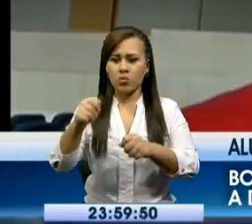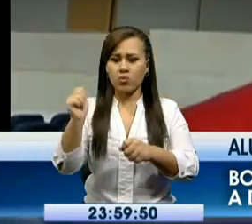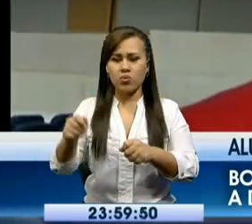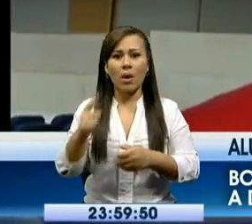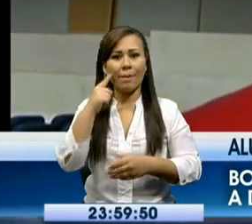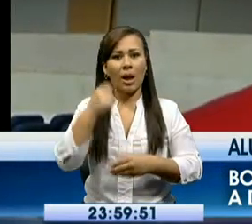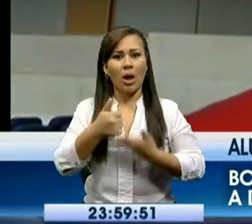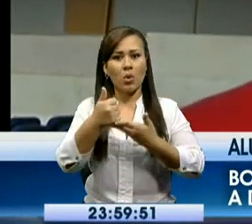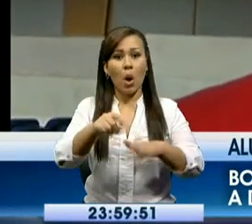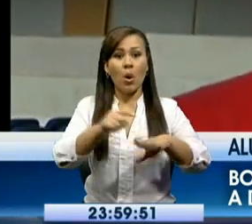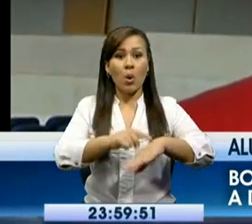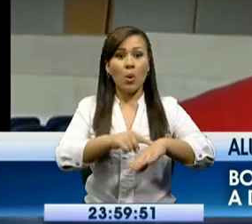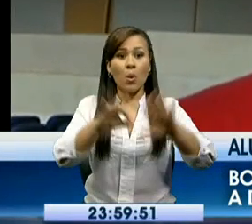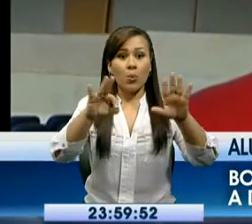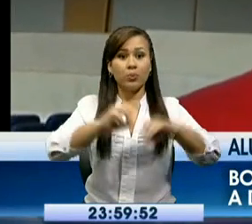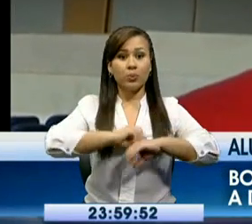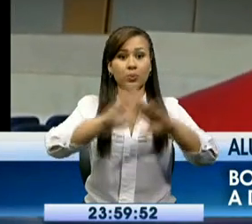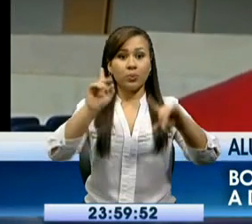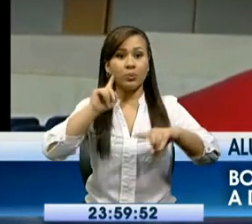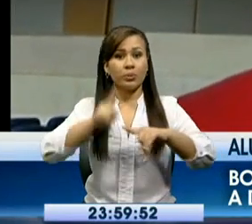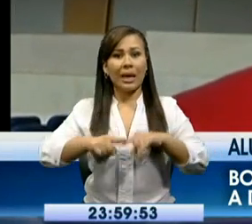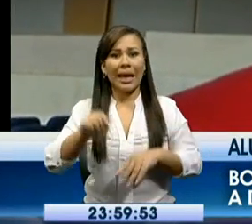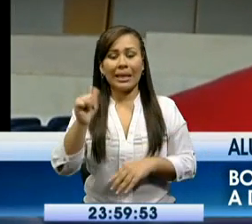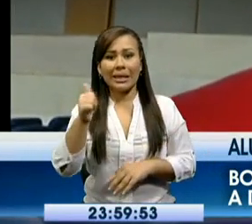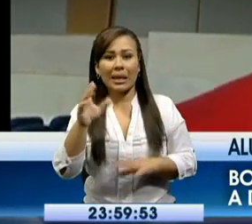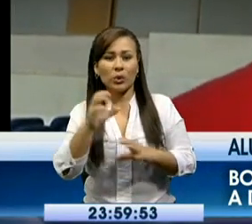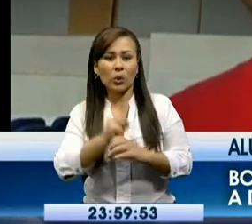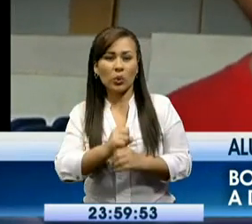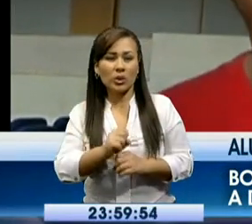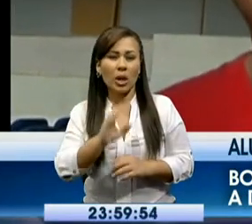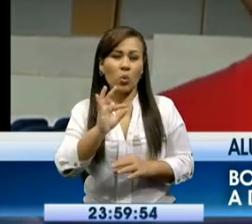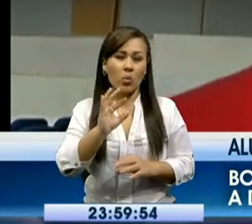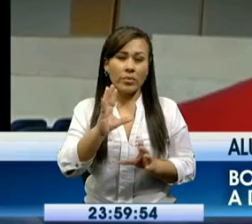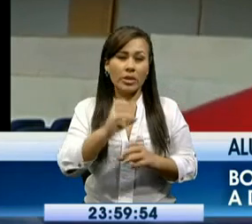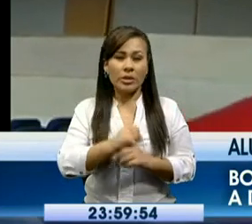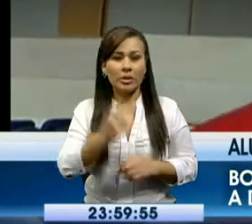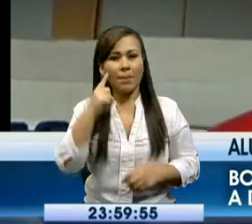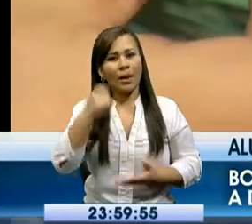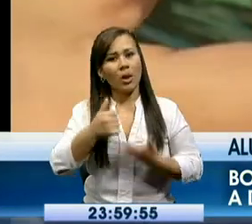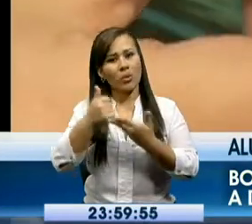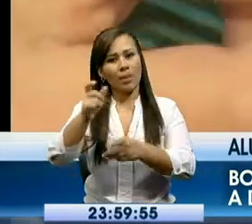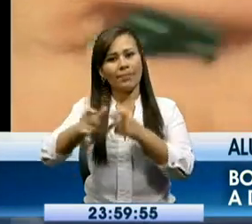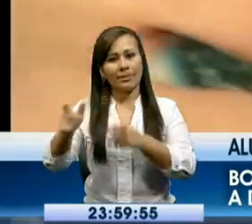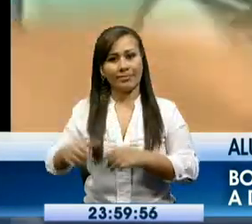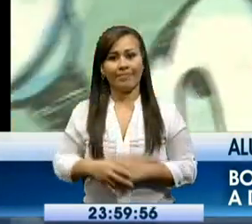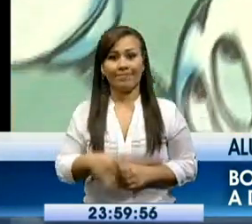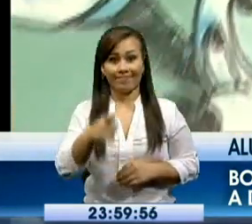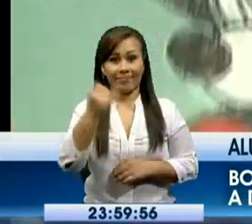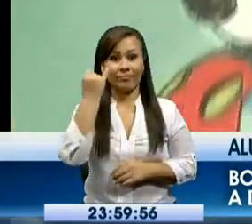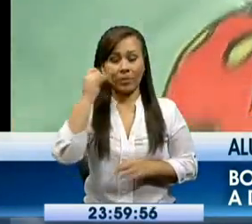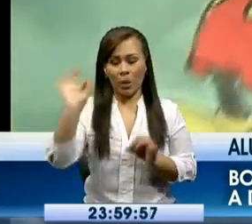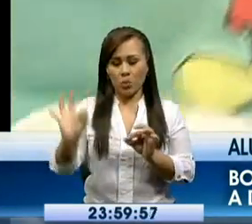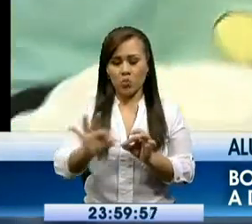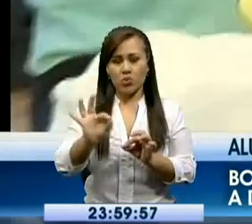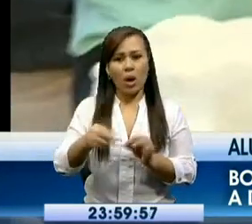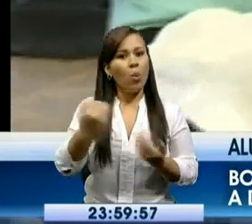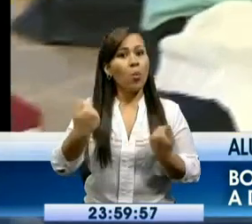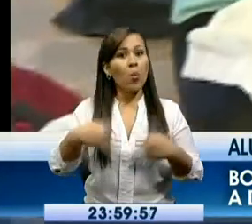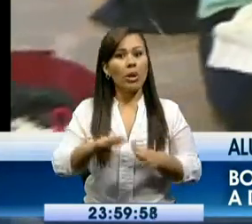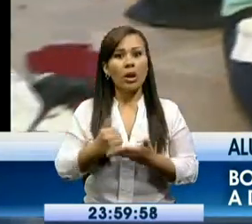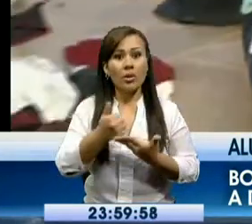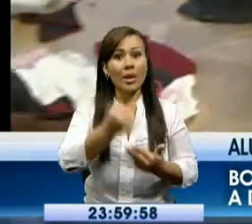8 de la mañana hasta las 9, 9 y media de la noche, con el objetivo de ayudar a todos los damnificados. Ellos sostienen que toda ayuda es